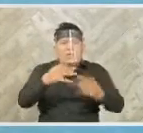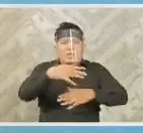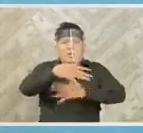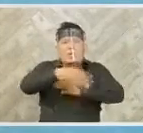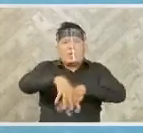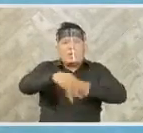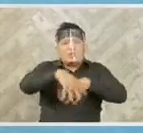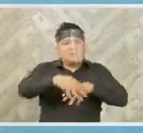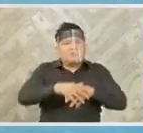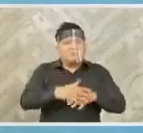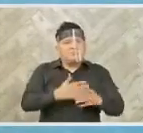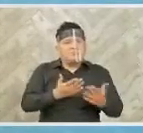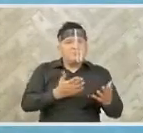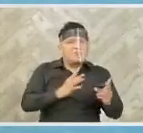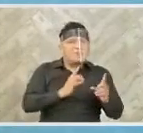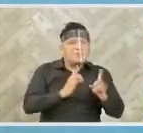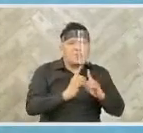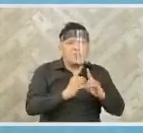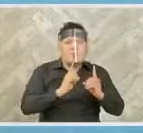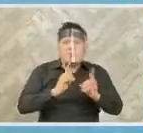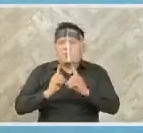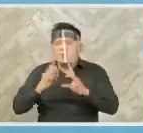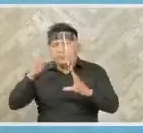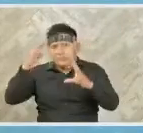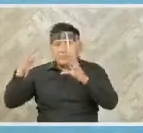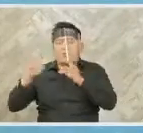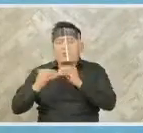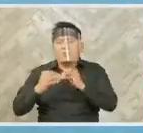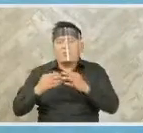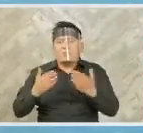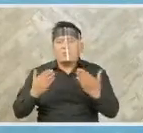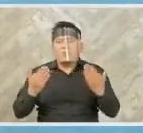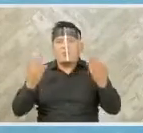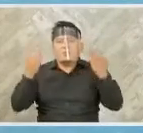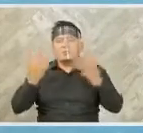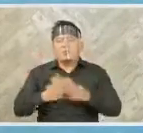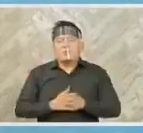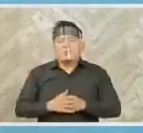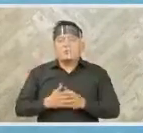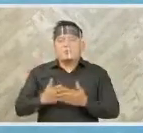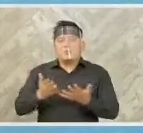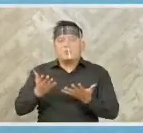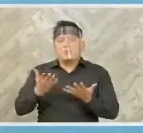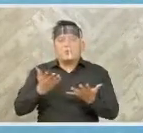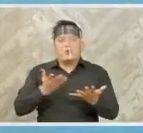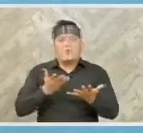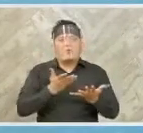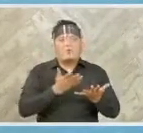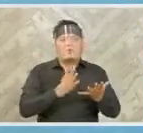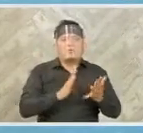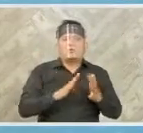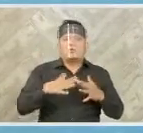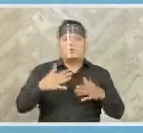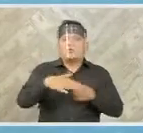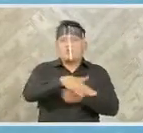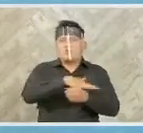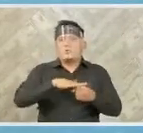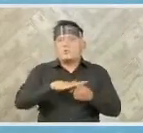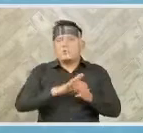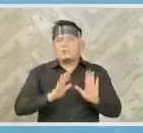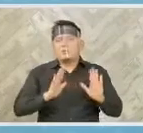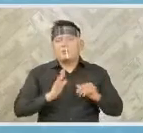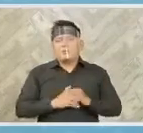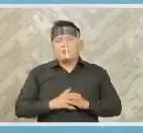generar diálogos y concertaciones para efectos de matizar las circunstancias que se presentaban en el